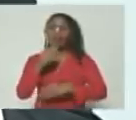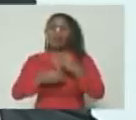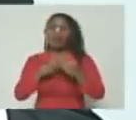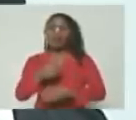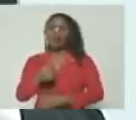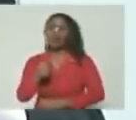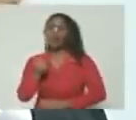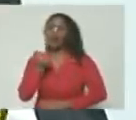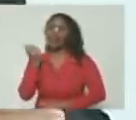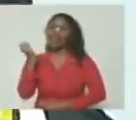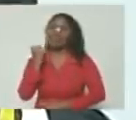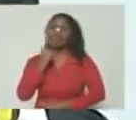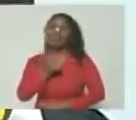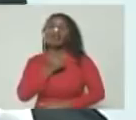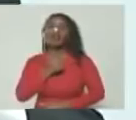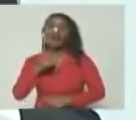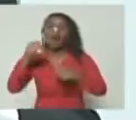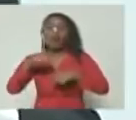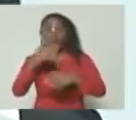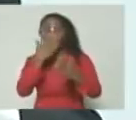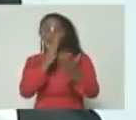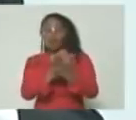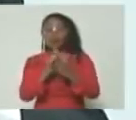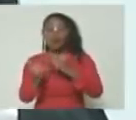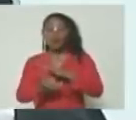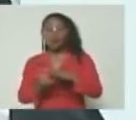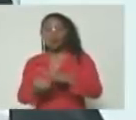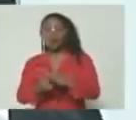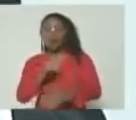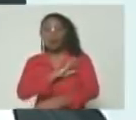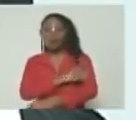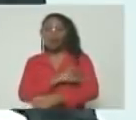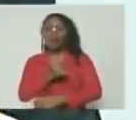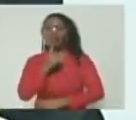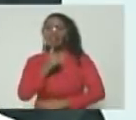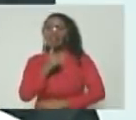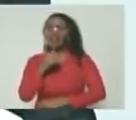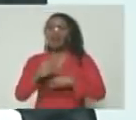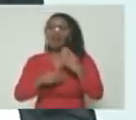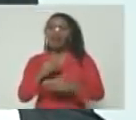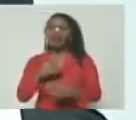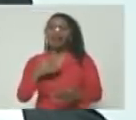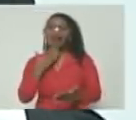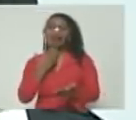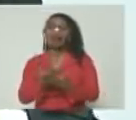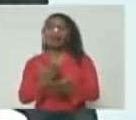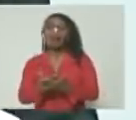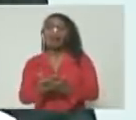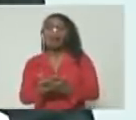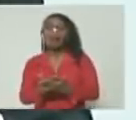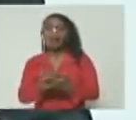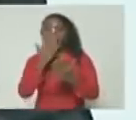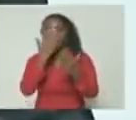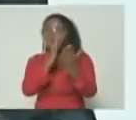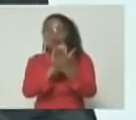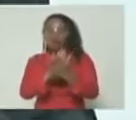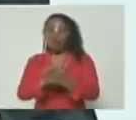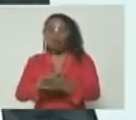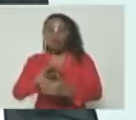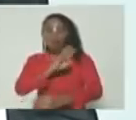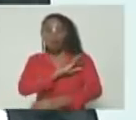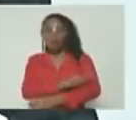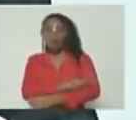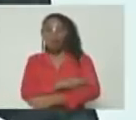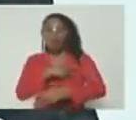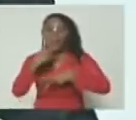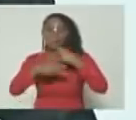reclamos? Bueno, a quienes hoy están al frente de los instrumentos del poder. ¿A quiénes le vamos a generar las propuestas? A quienes están al frente del poder. En